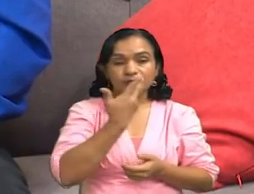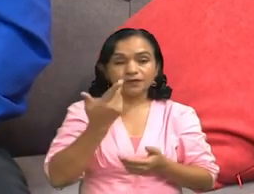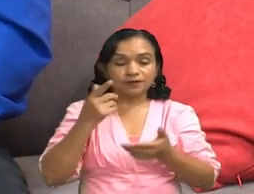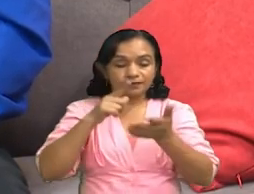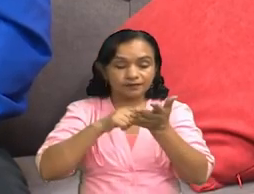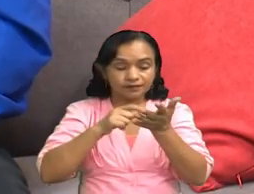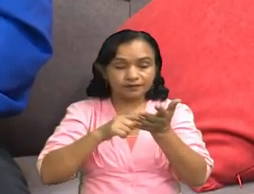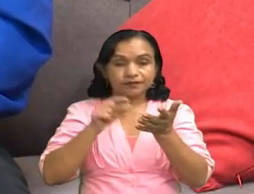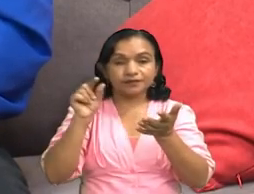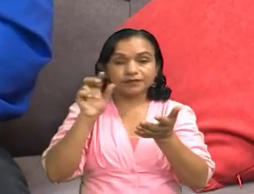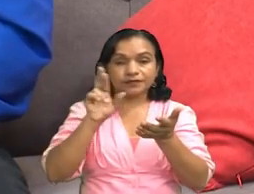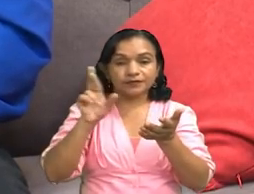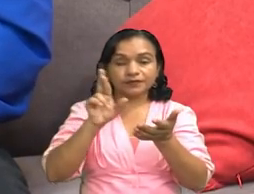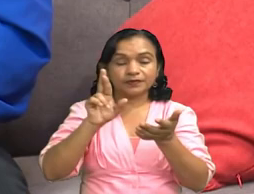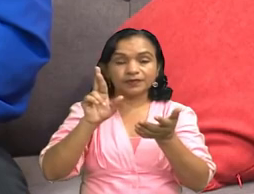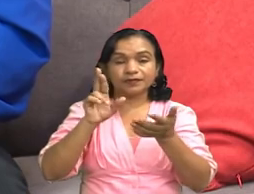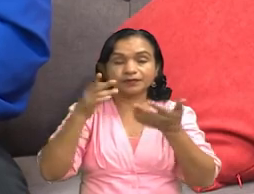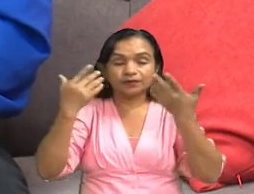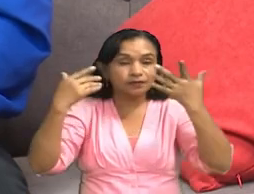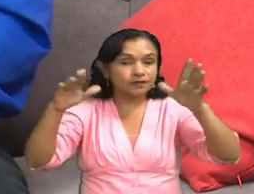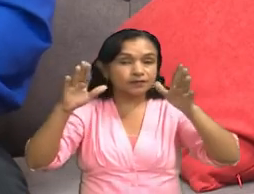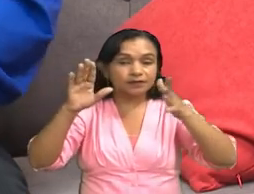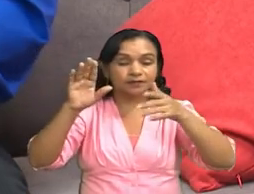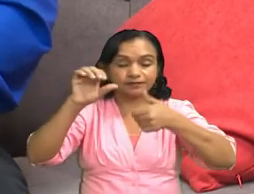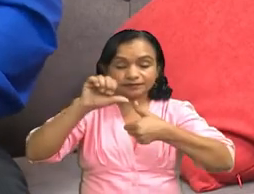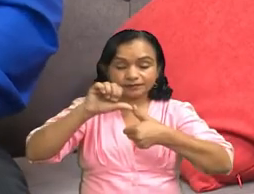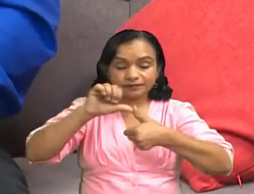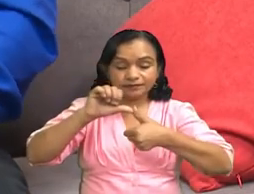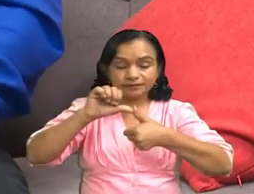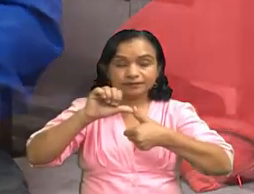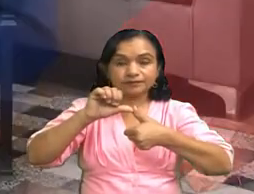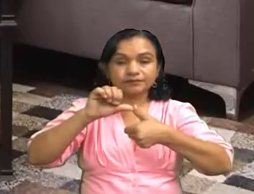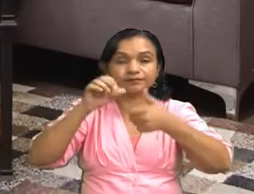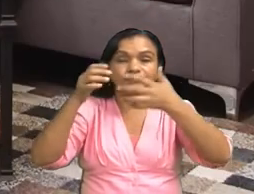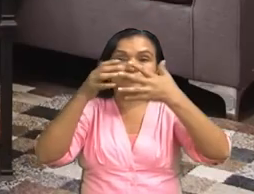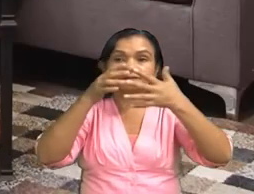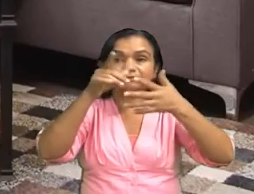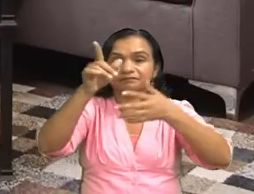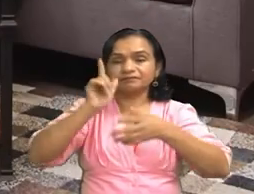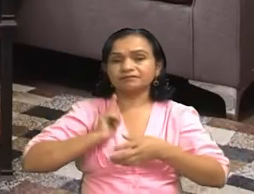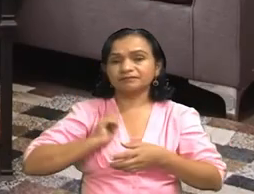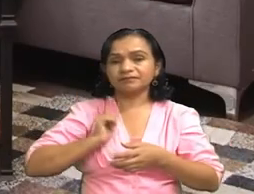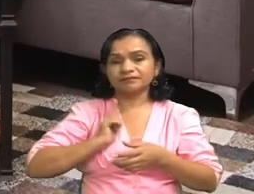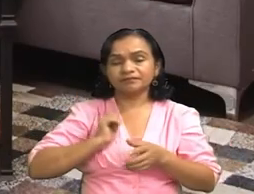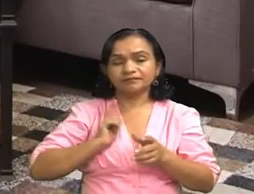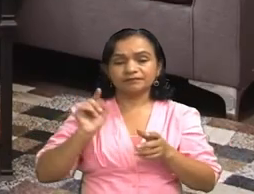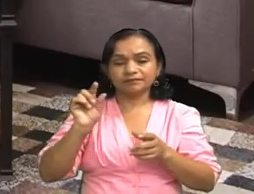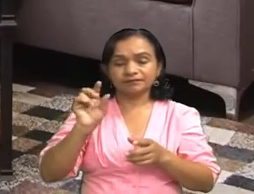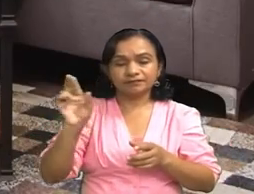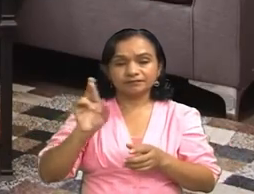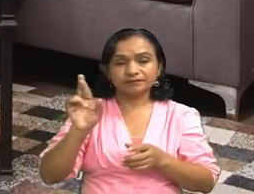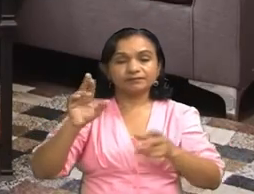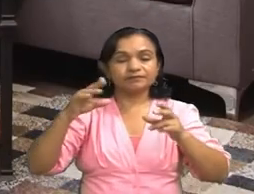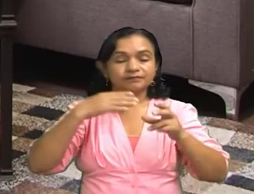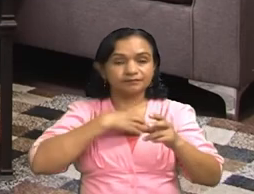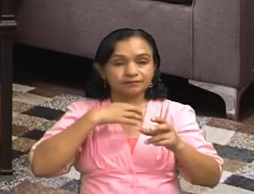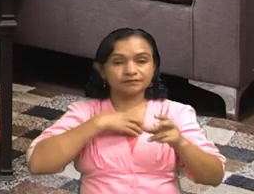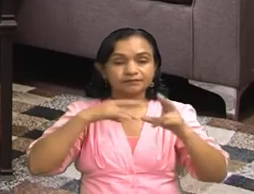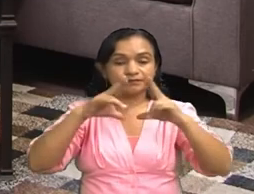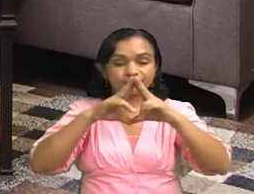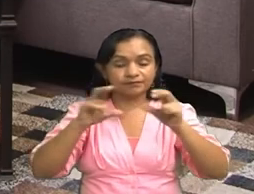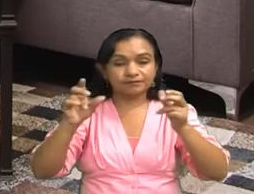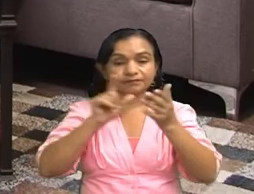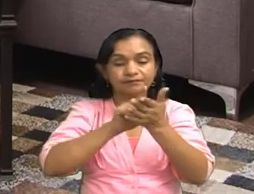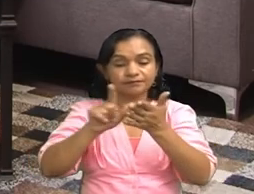grano a nivel de Centroamérica, en que aparezca en los Estados Unidos, que es de otro país, pero son frijoles nicaragüenses,